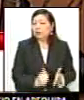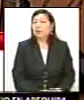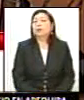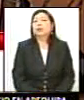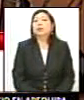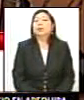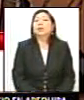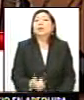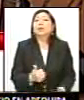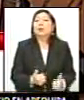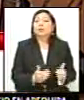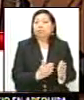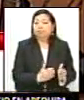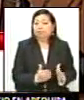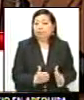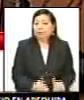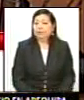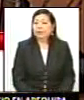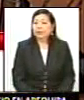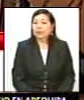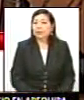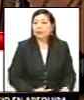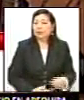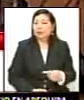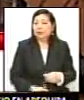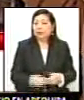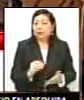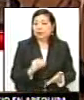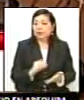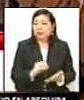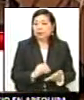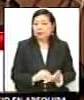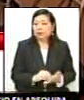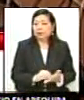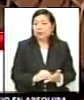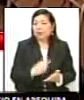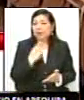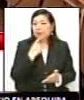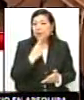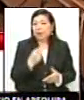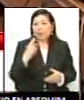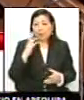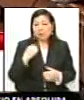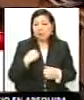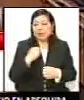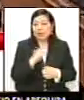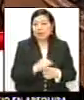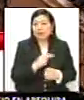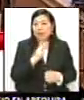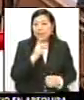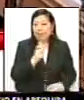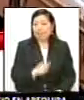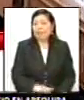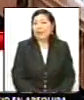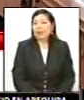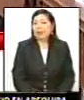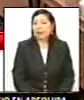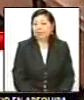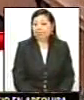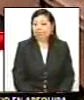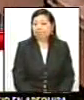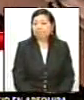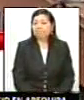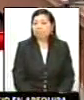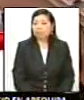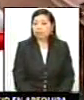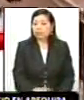de la cual se ordenaba la reincorporación del denunciante a la Policía Nacional del Perú. Por favor,